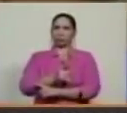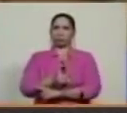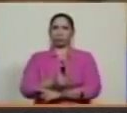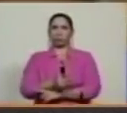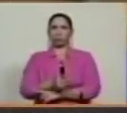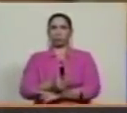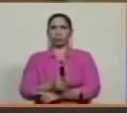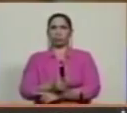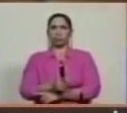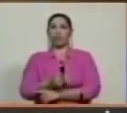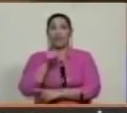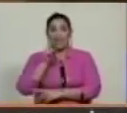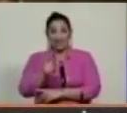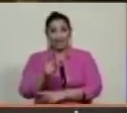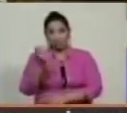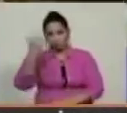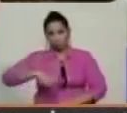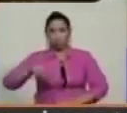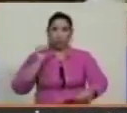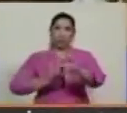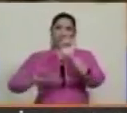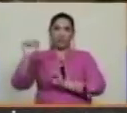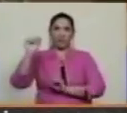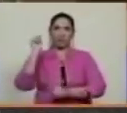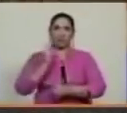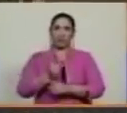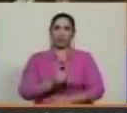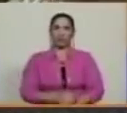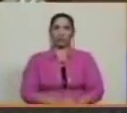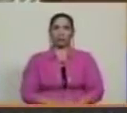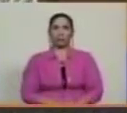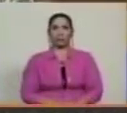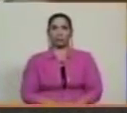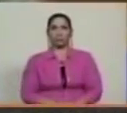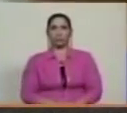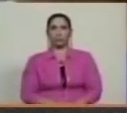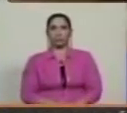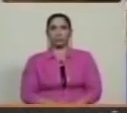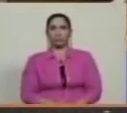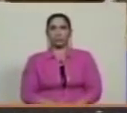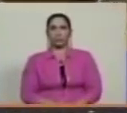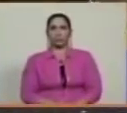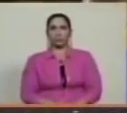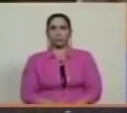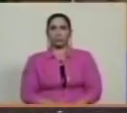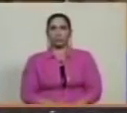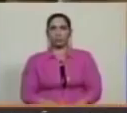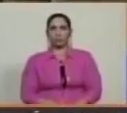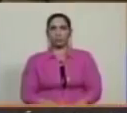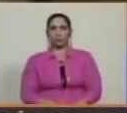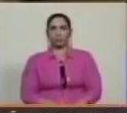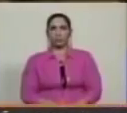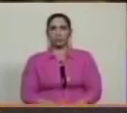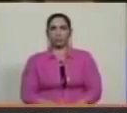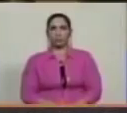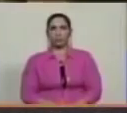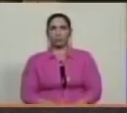actitud de defensa siempre. Ojalá que nunca sea, que no sea necesario usarlo. Es defensa integral de la patria.